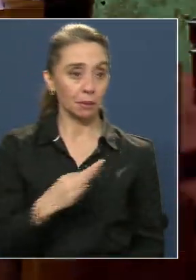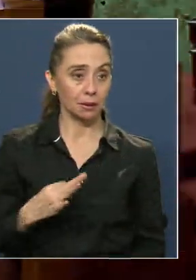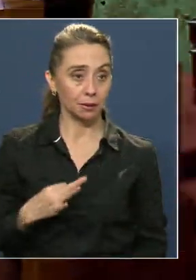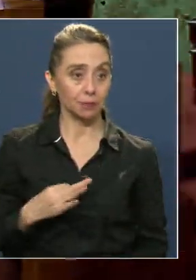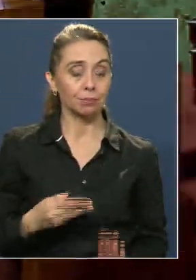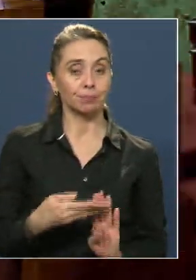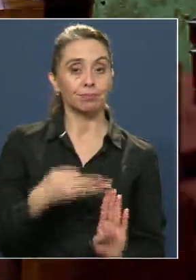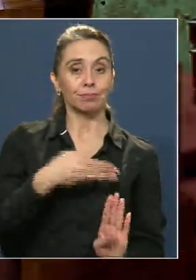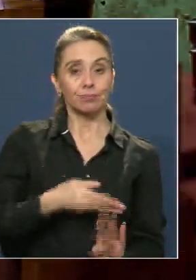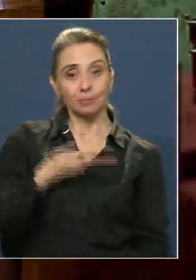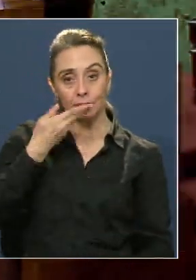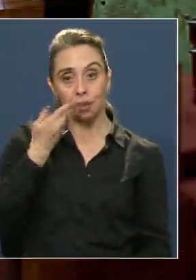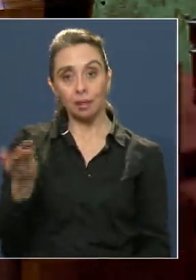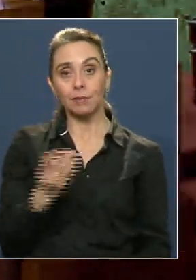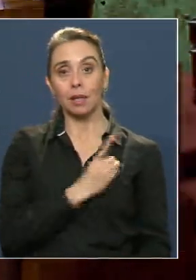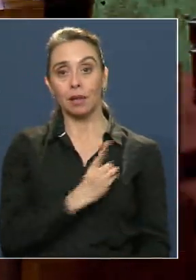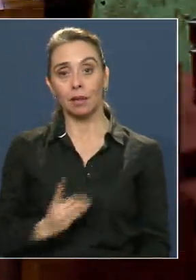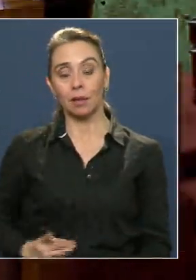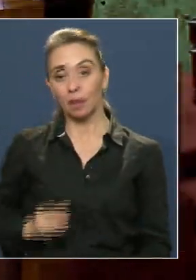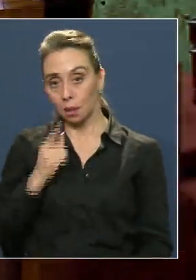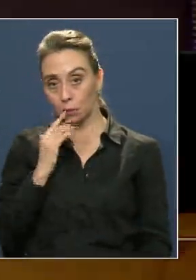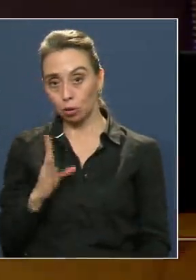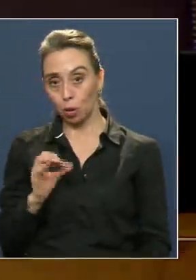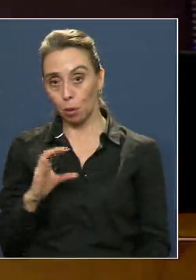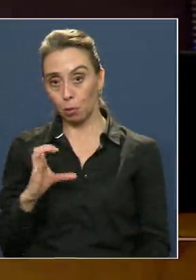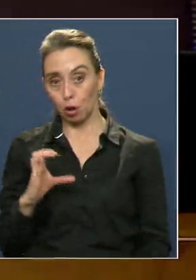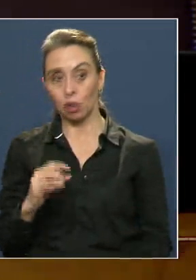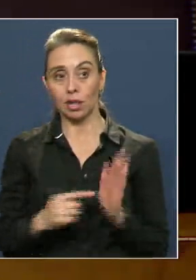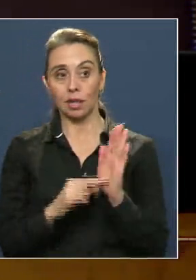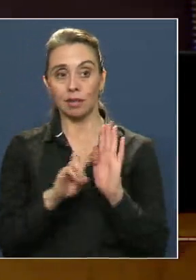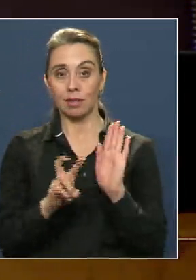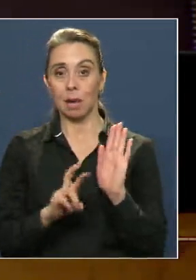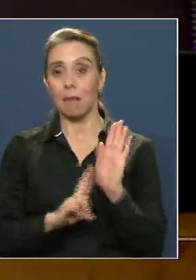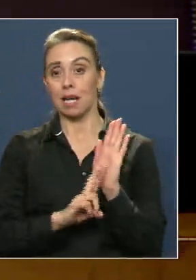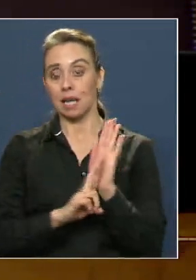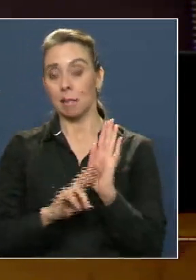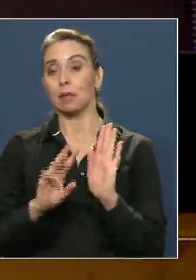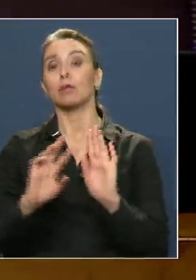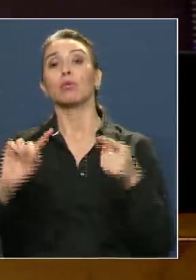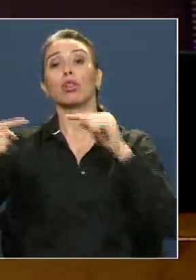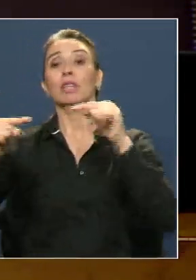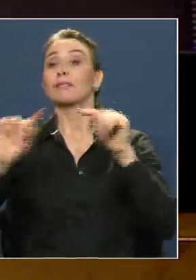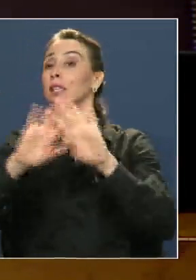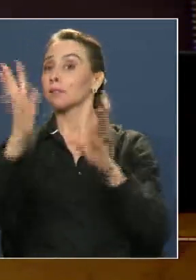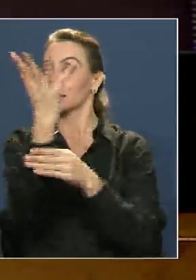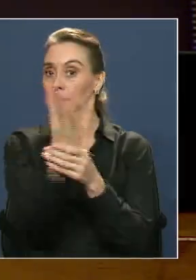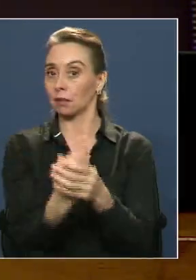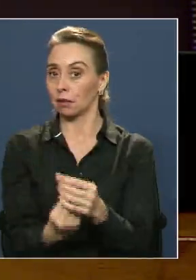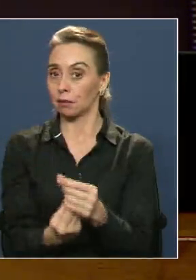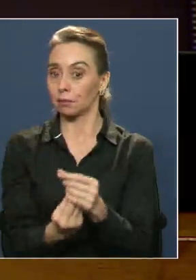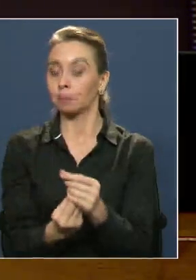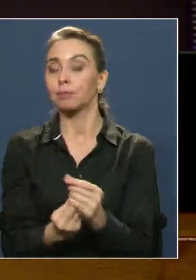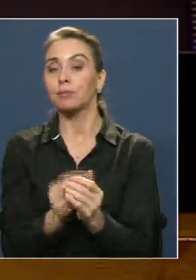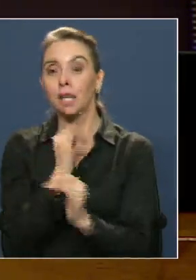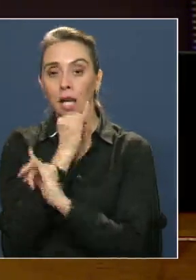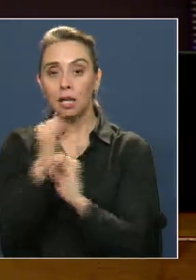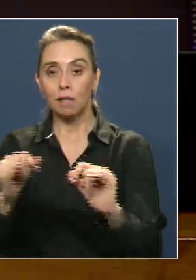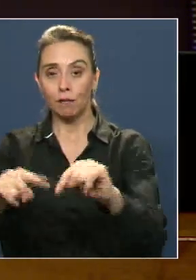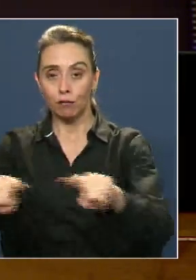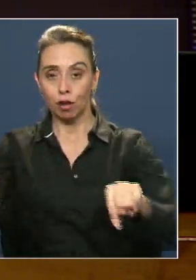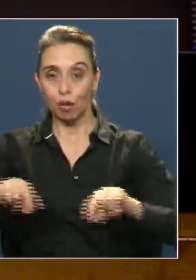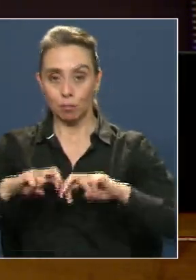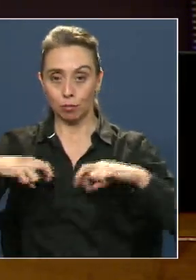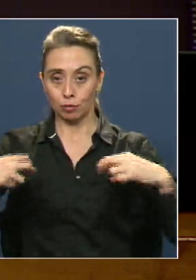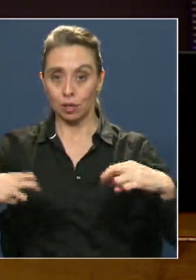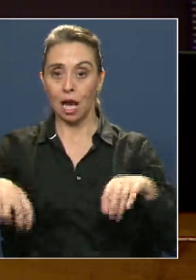Antes de darle la palabra al diputado Boris por punto de reglamento, porque ya está cerrado el debate, quiero informarle a la honorable sala que por